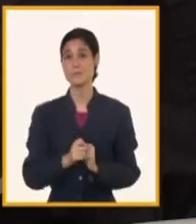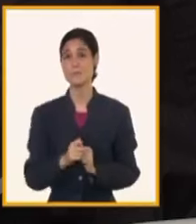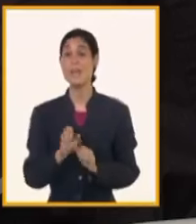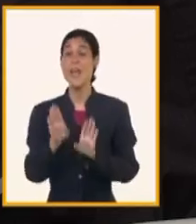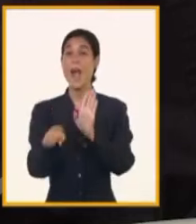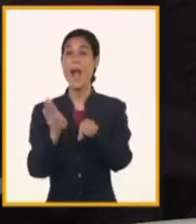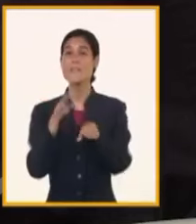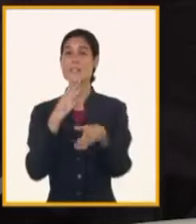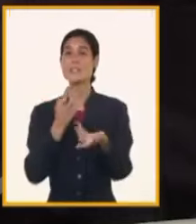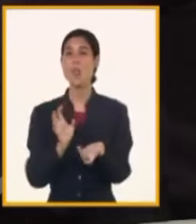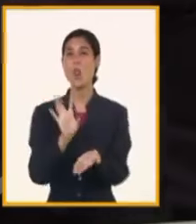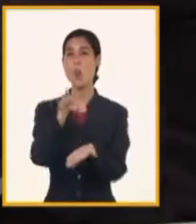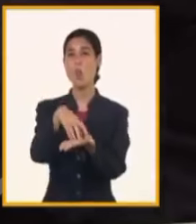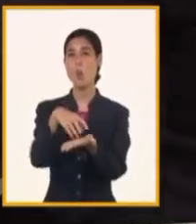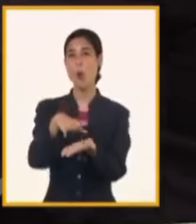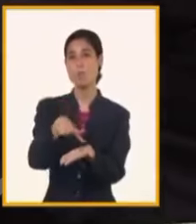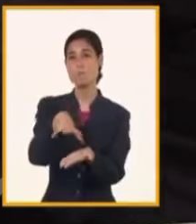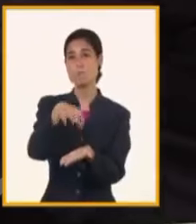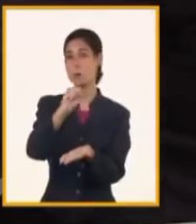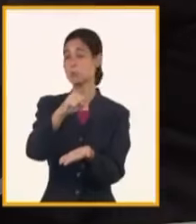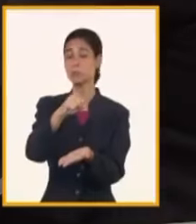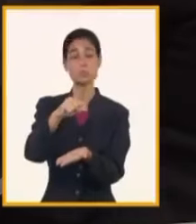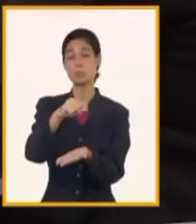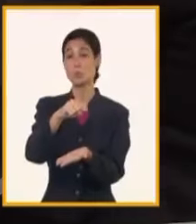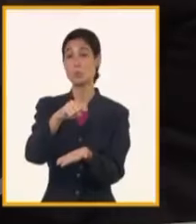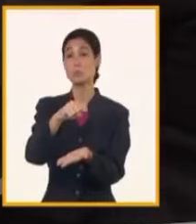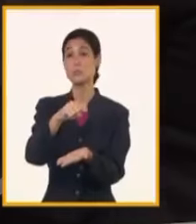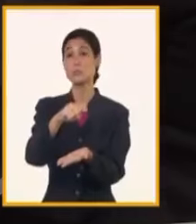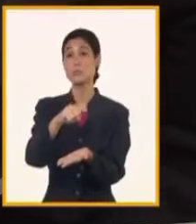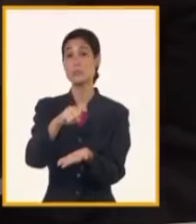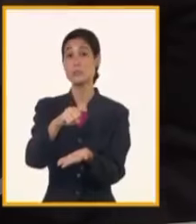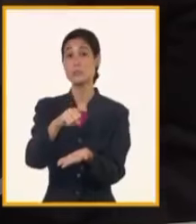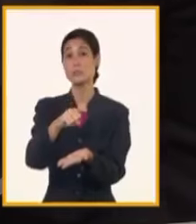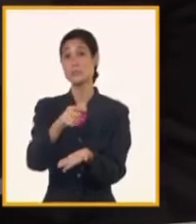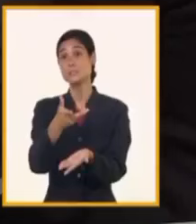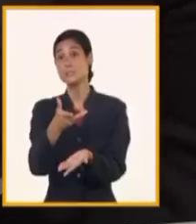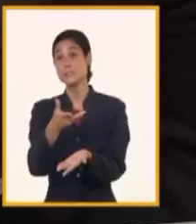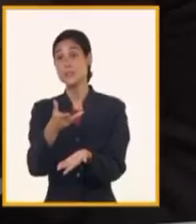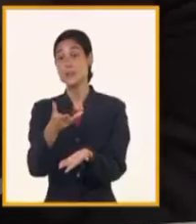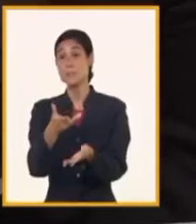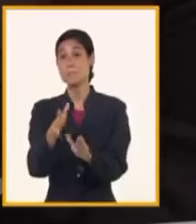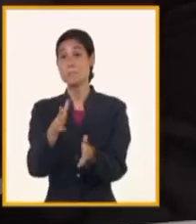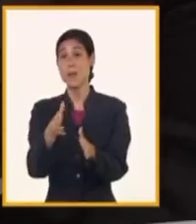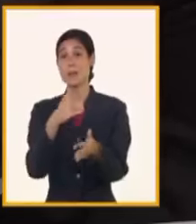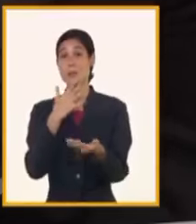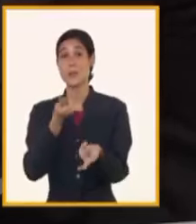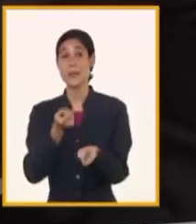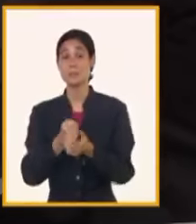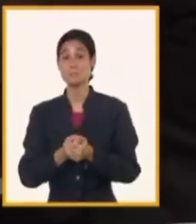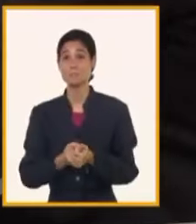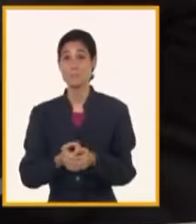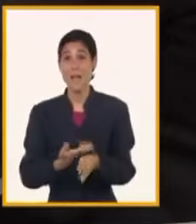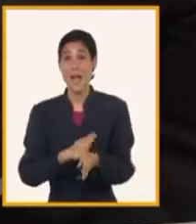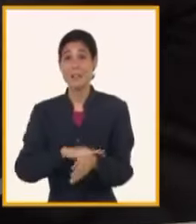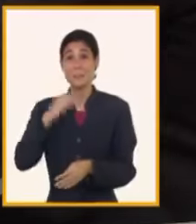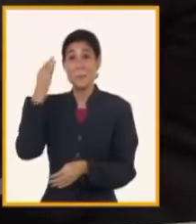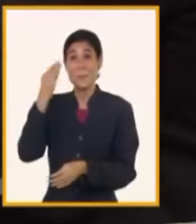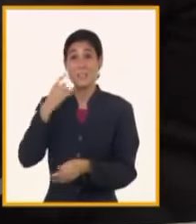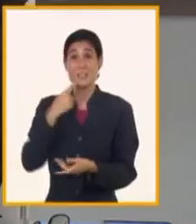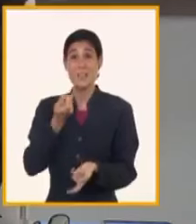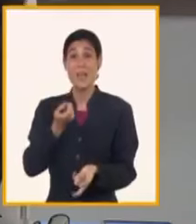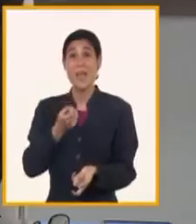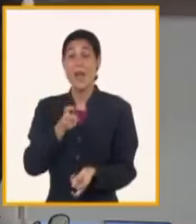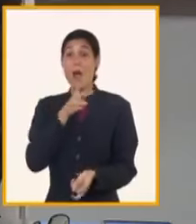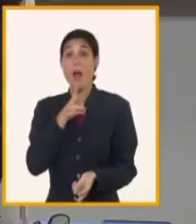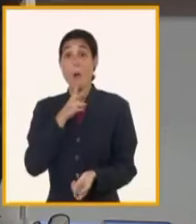momento determinado o o perdón que son apaga bles pero que en un momento determinado hay que tomar una decisión porque hay un bombeo de agua y